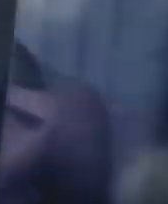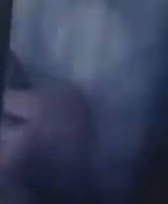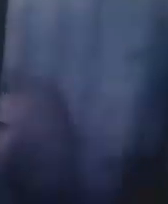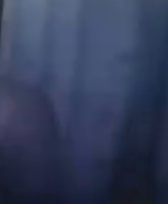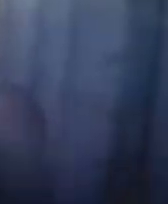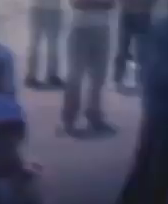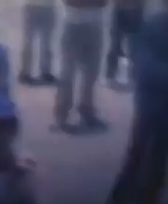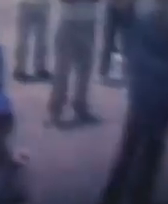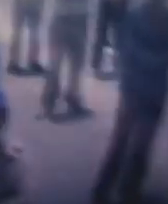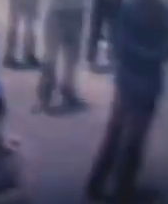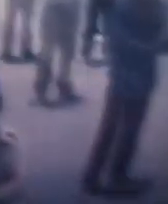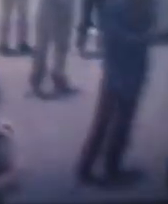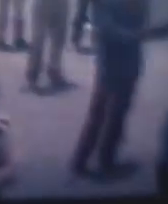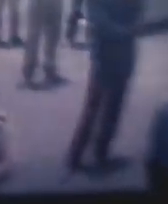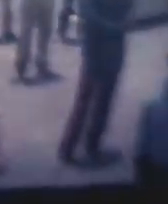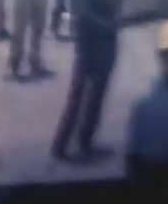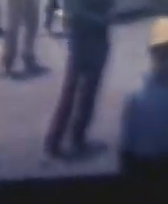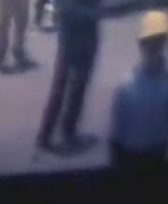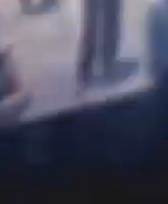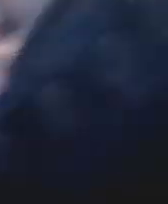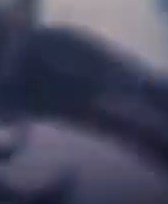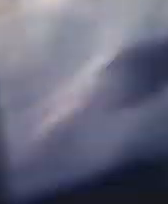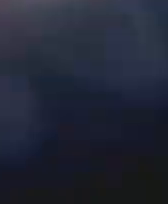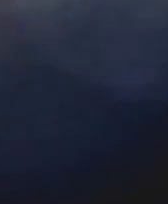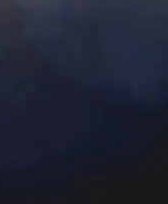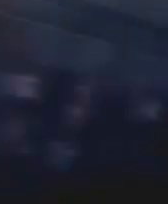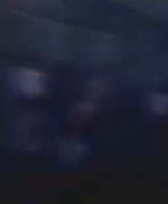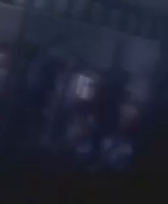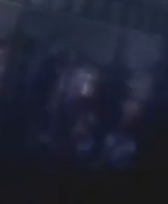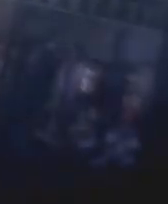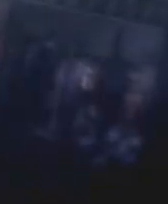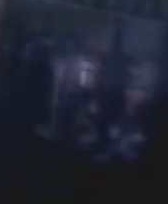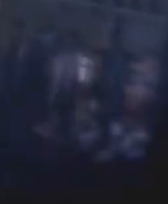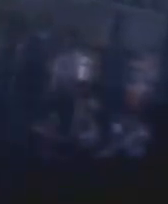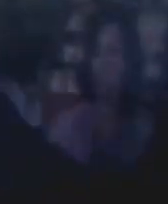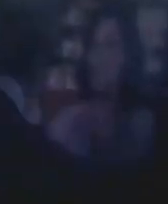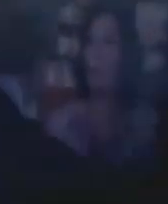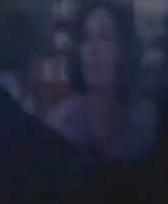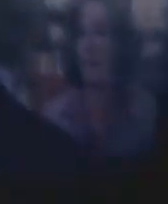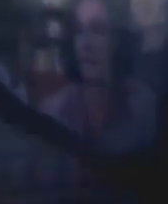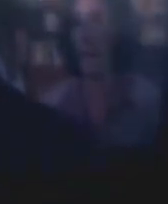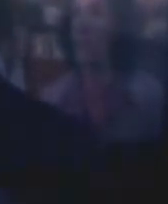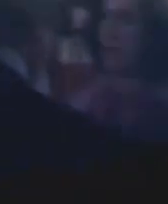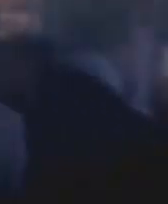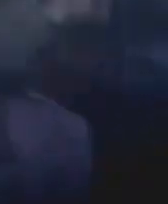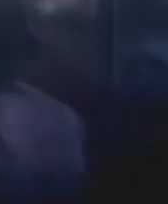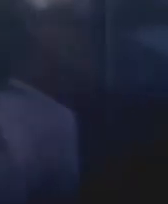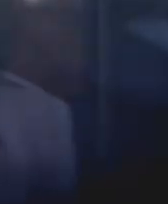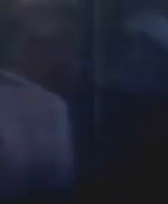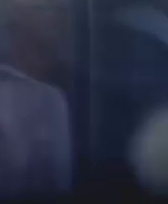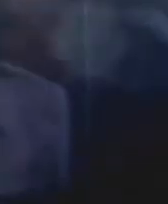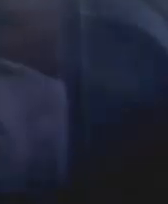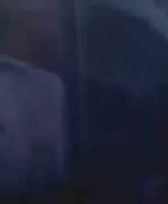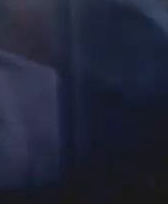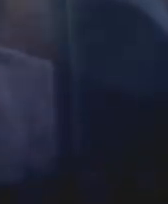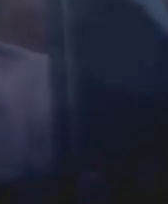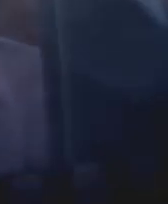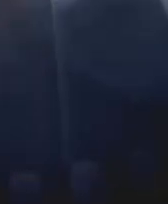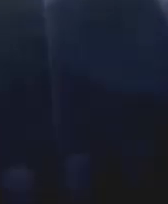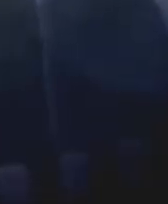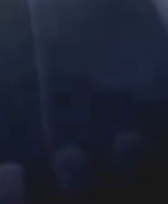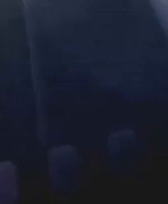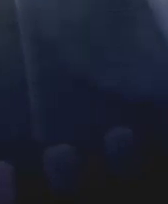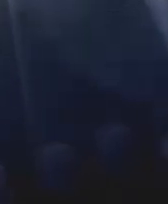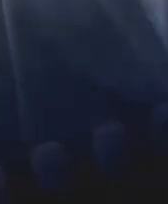ingeniero Castelar sirva como una maniobra empresarial. Lo pagaste. Cálmate. No, no me voy a calmar. Es la vida de mi marido, ¿entiendes? Déjame